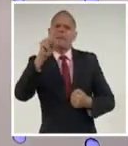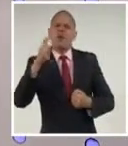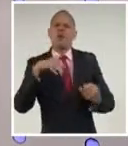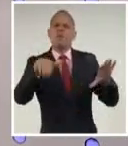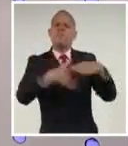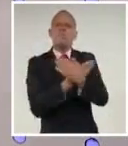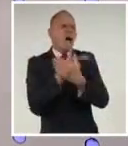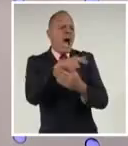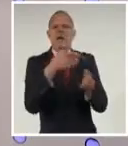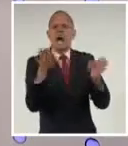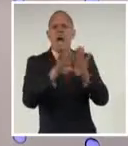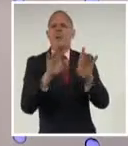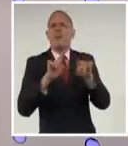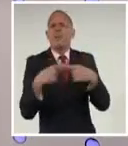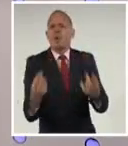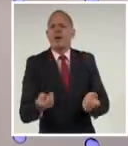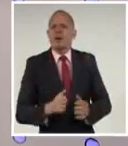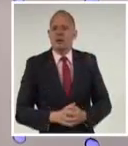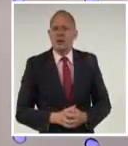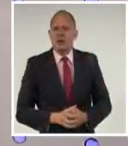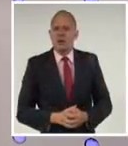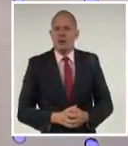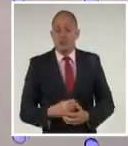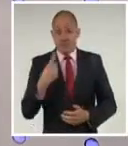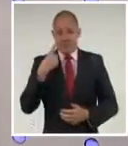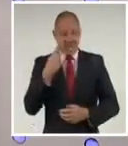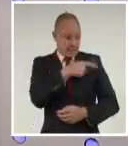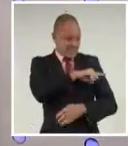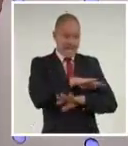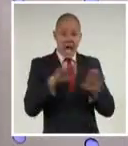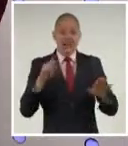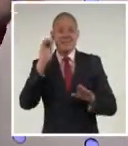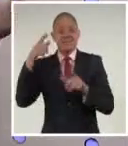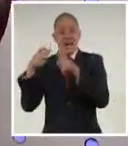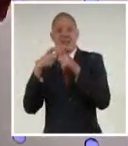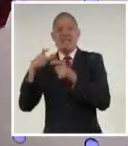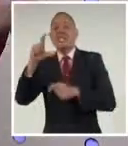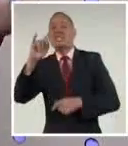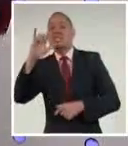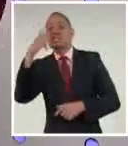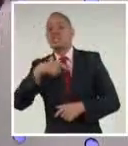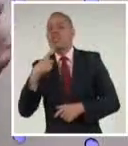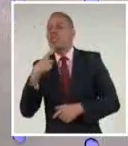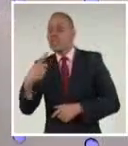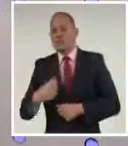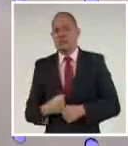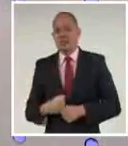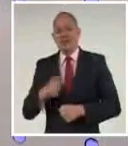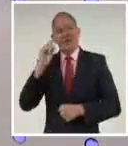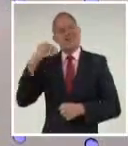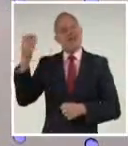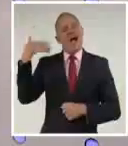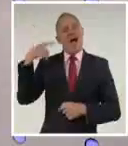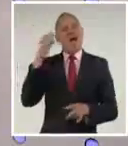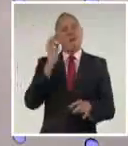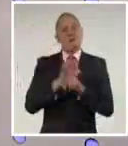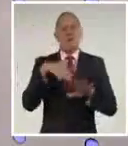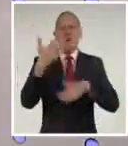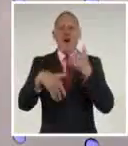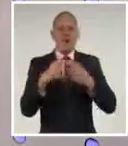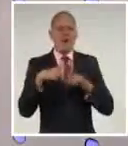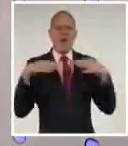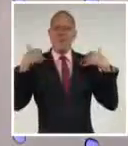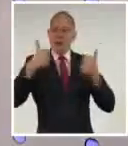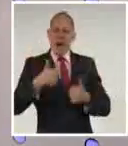que no insistan más, no son ataques. Los síntomas han sido sufridos por diplomáticos estadounidenses en 5